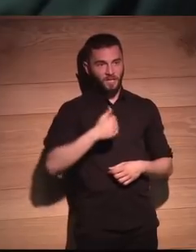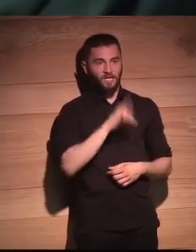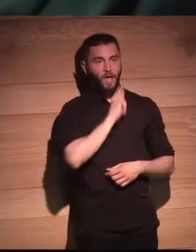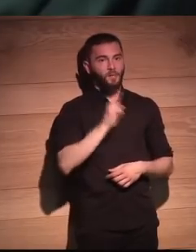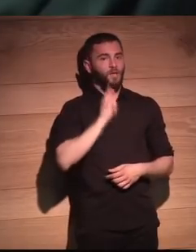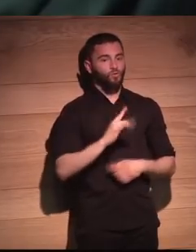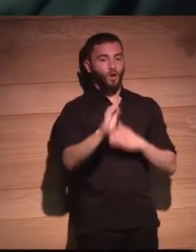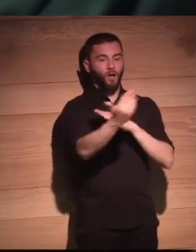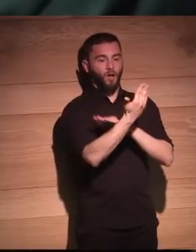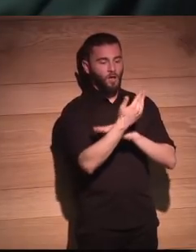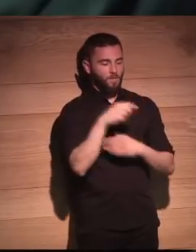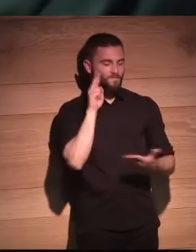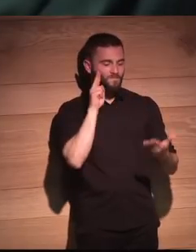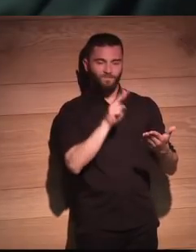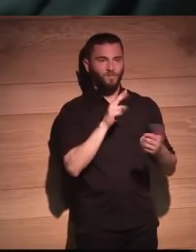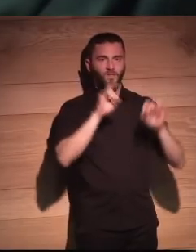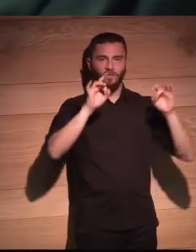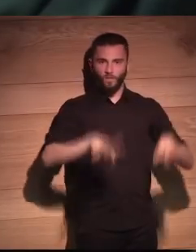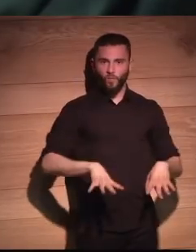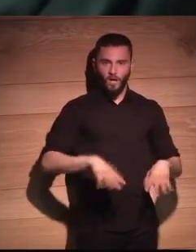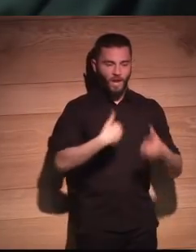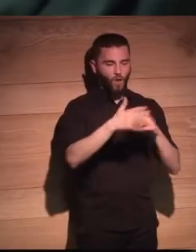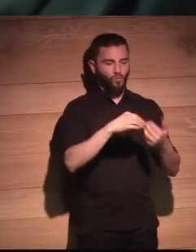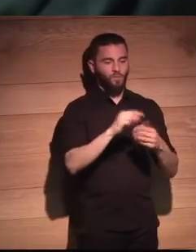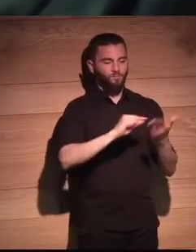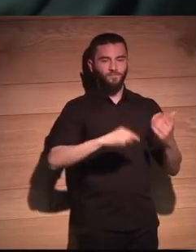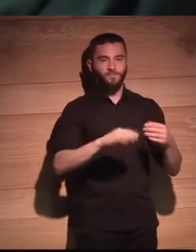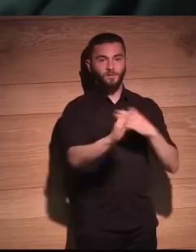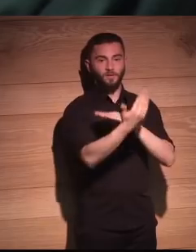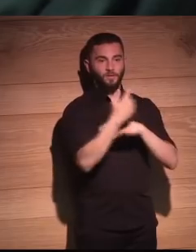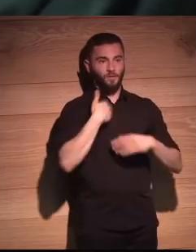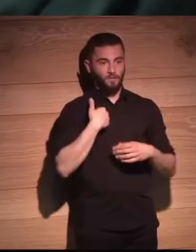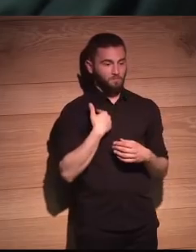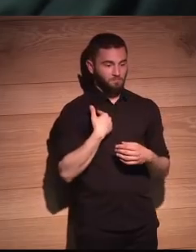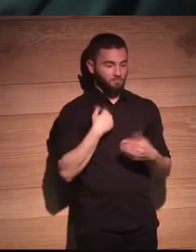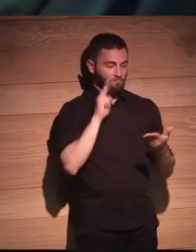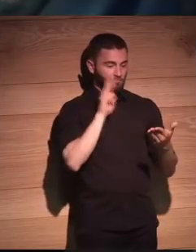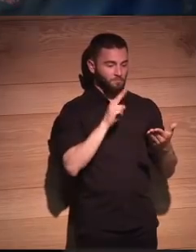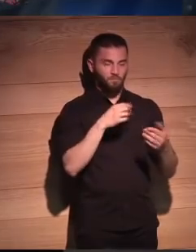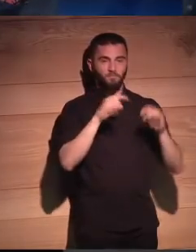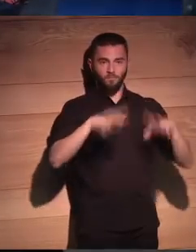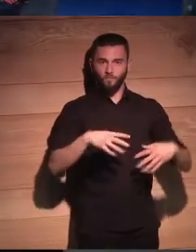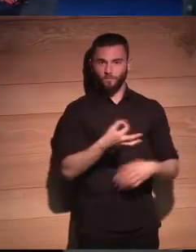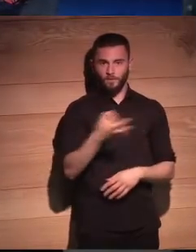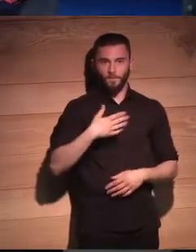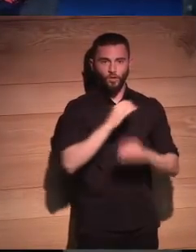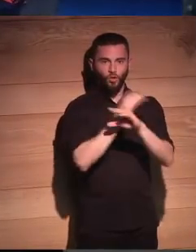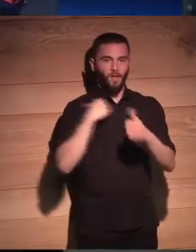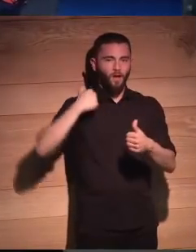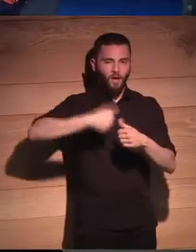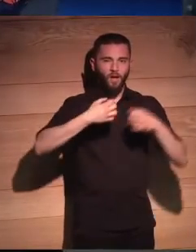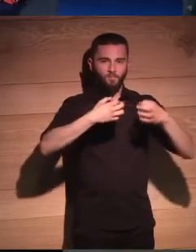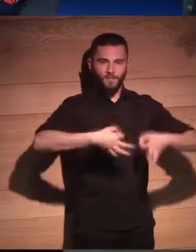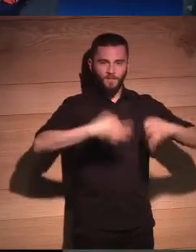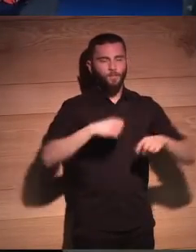muestran los autores. Entonces, siempre me han gustado mucho los cómics, o sea que sí. Yo os quería hacer una reflexión en esa línea que